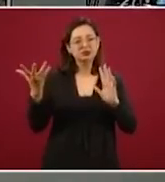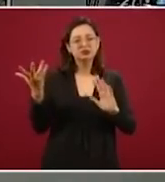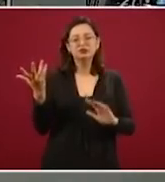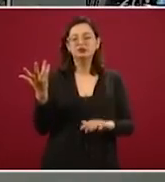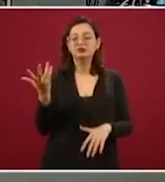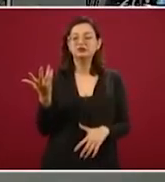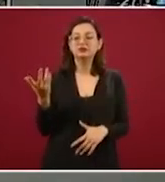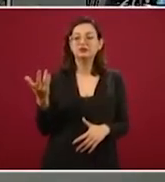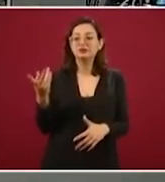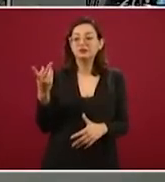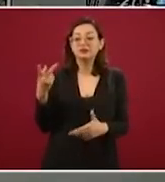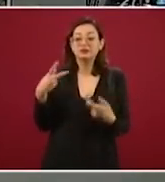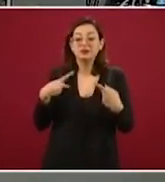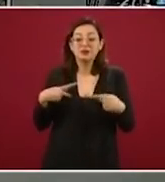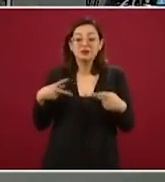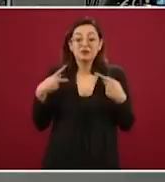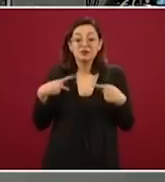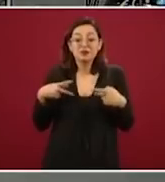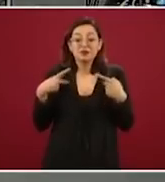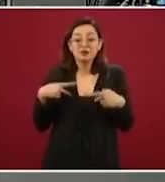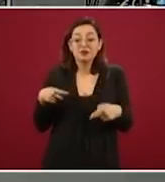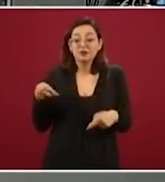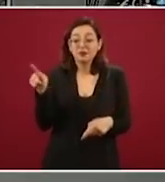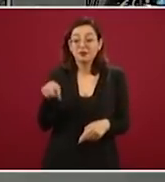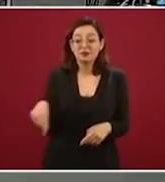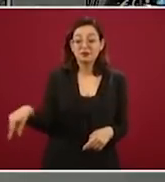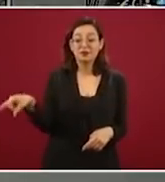la misma gente le tiraba